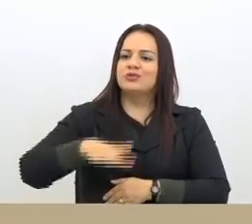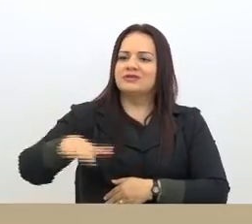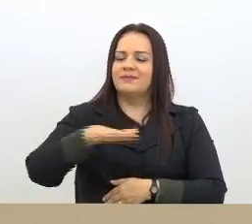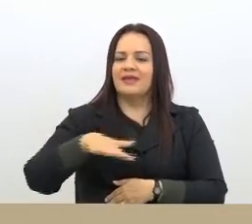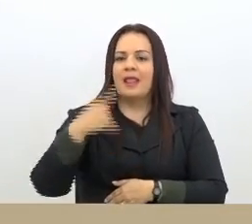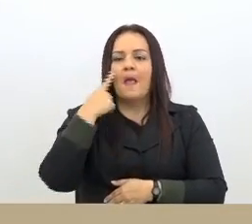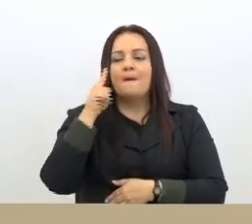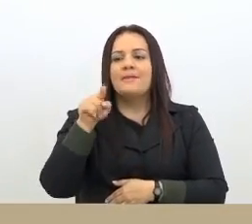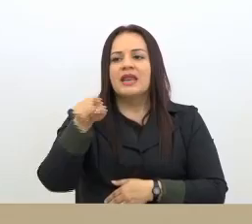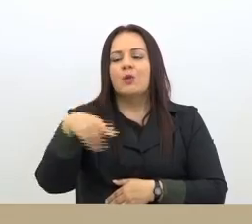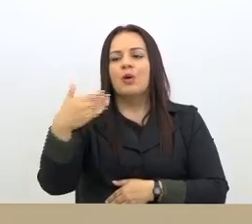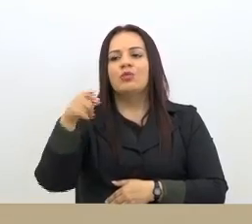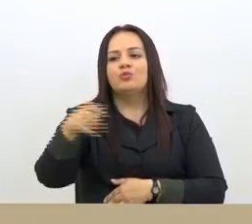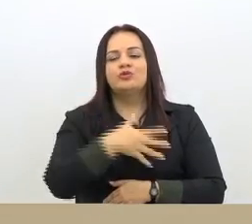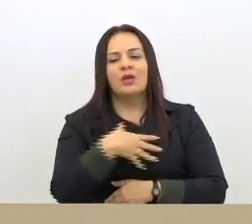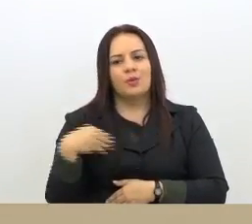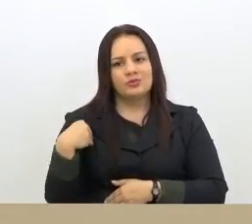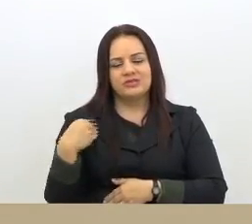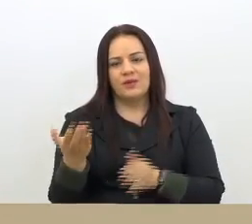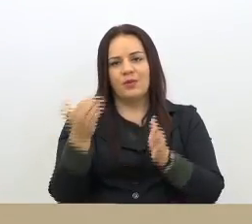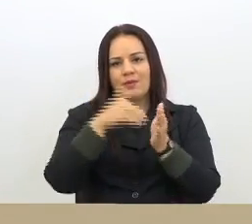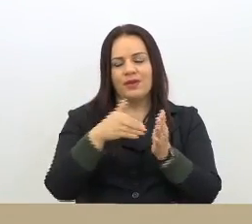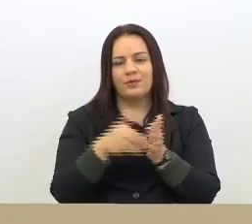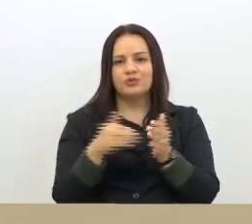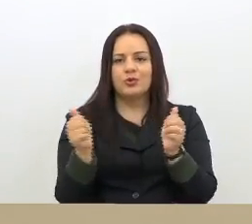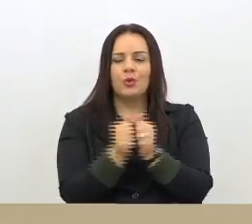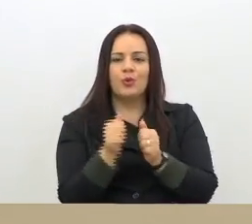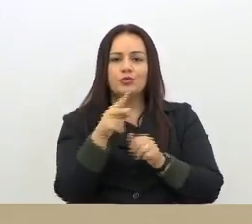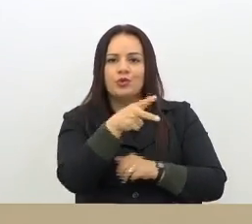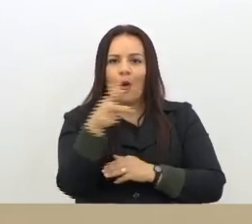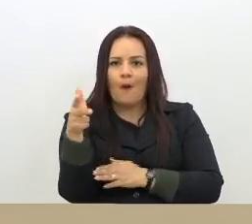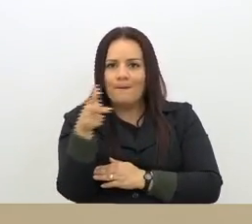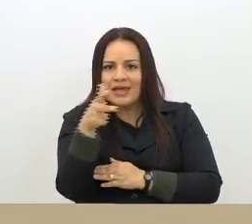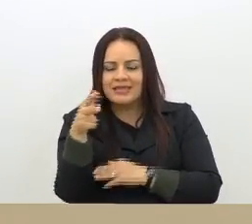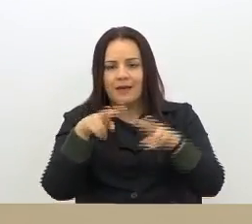para cuando guste. Nosotros volvemos con tomas del plenario, ya casi se reinicia la sesión.